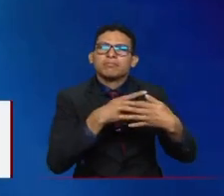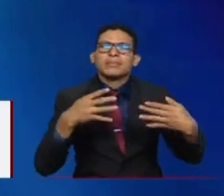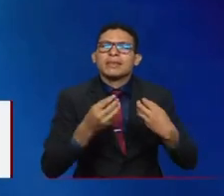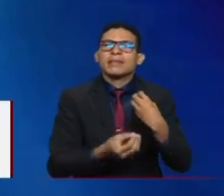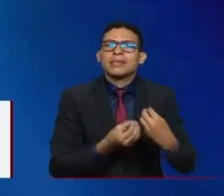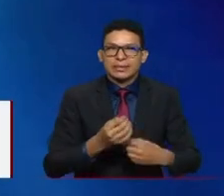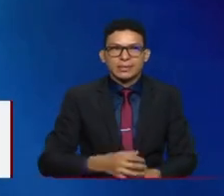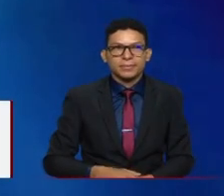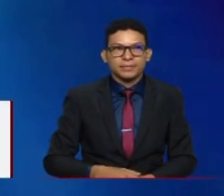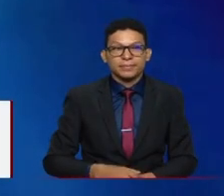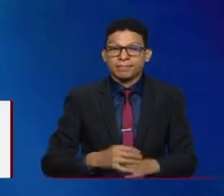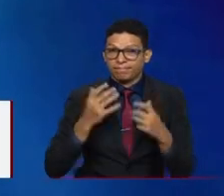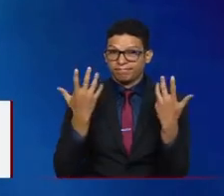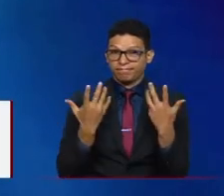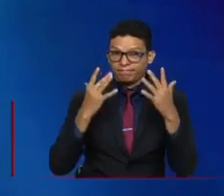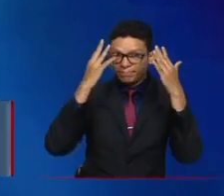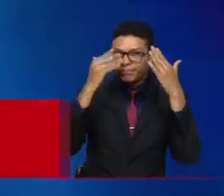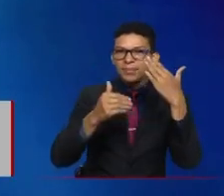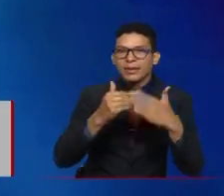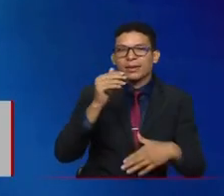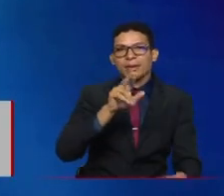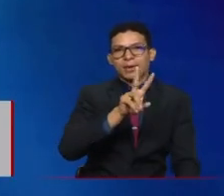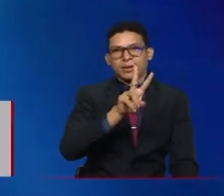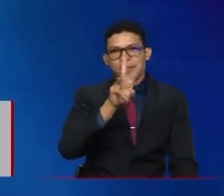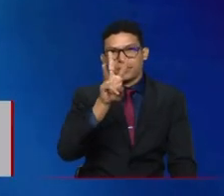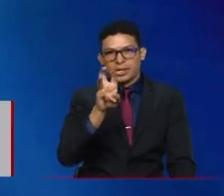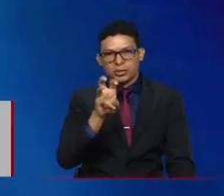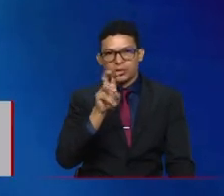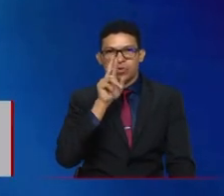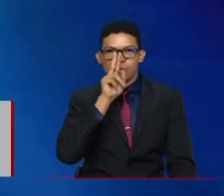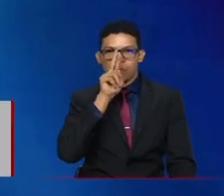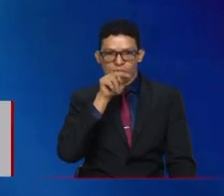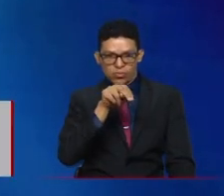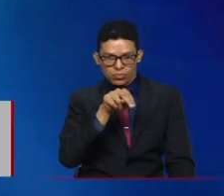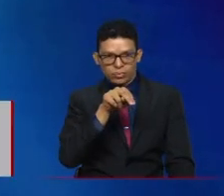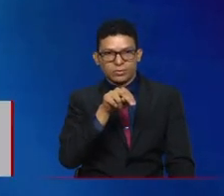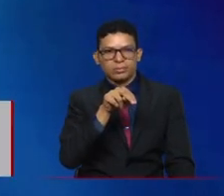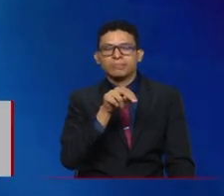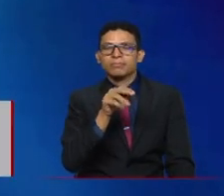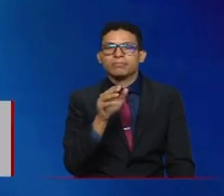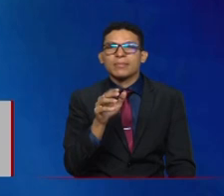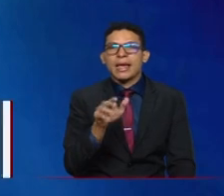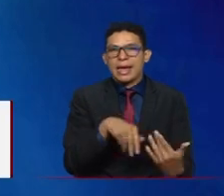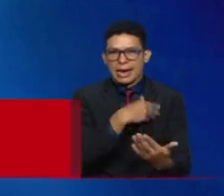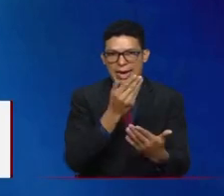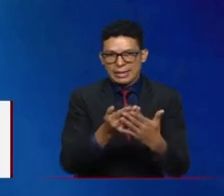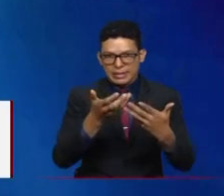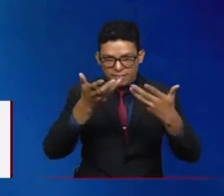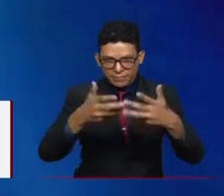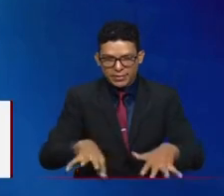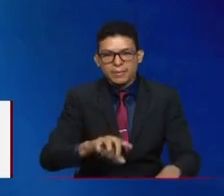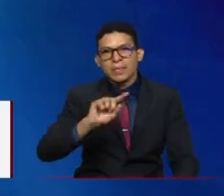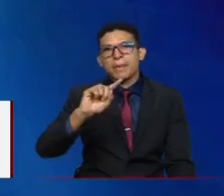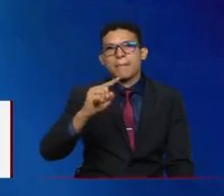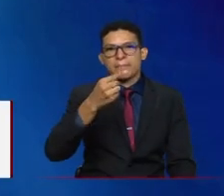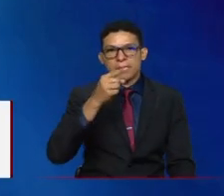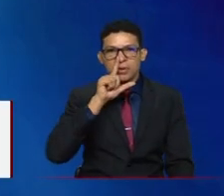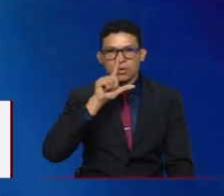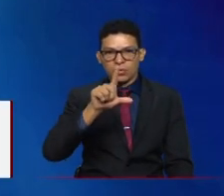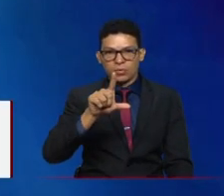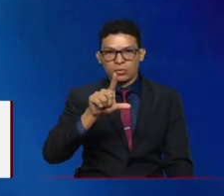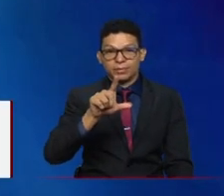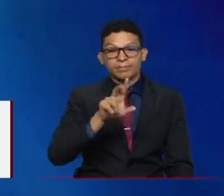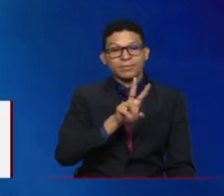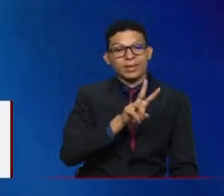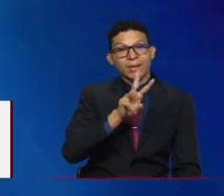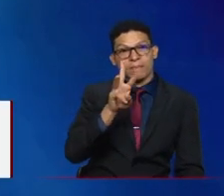bueno las fiestas comienzan el 28 de junio eh Y terminan el primero de Julio el 28 de junio